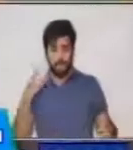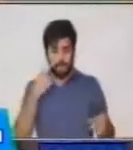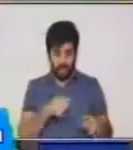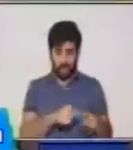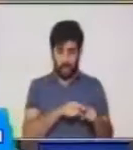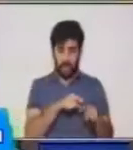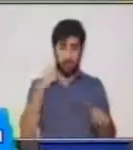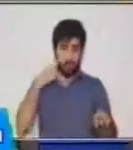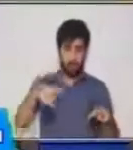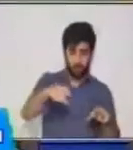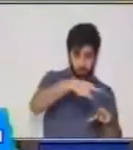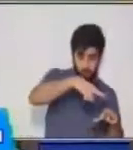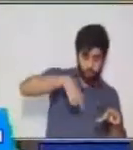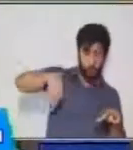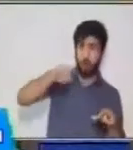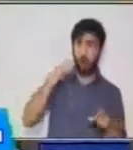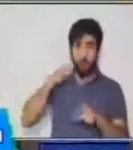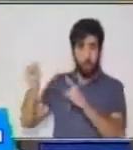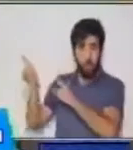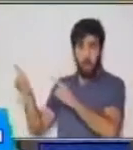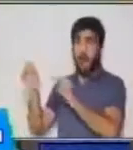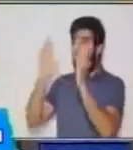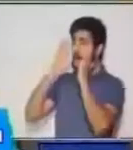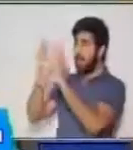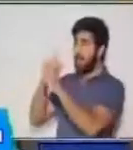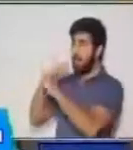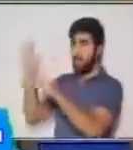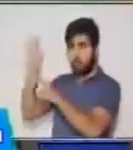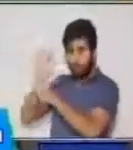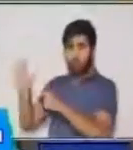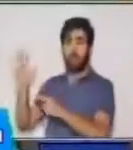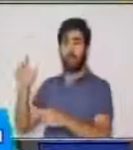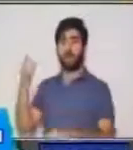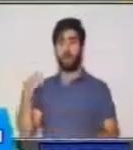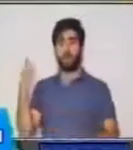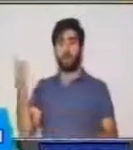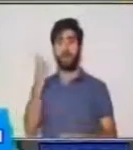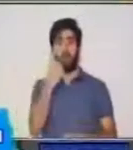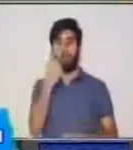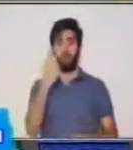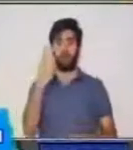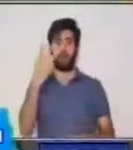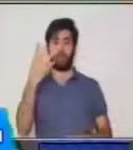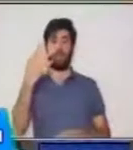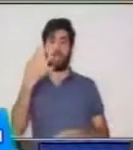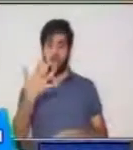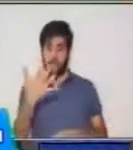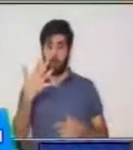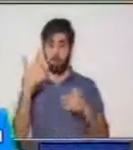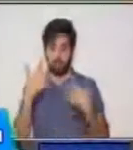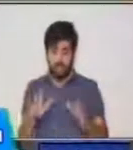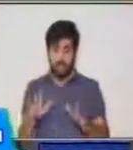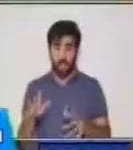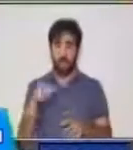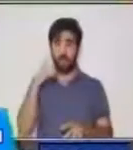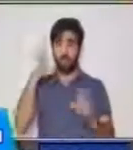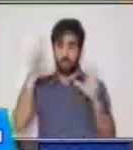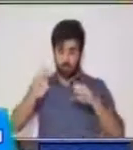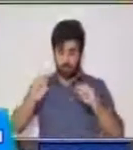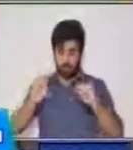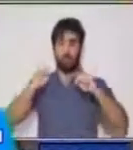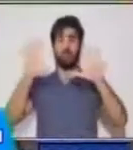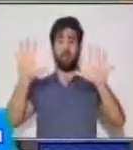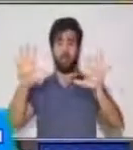5. Cuando llegue a 5 va a desaparecer uno de los objetos que está sobre la mesa. Tienes que prestar mucha